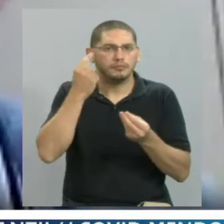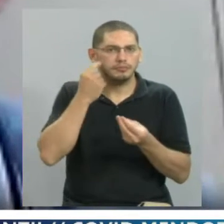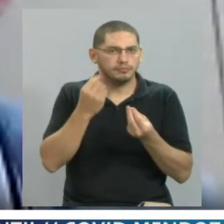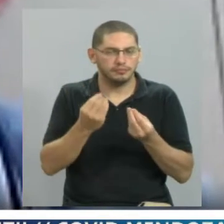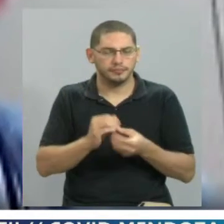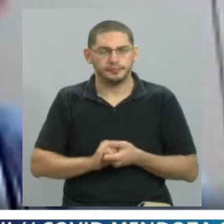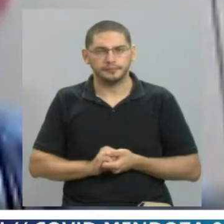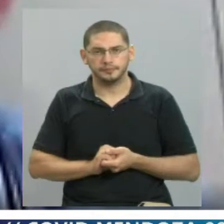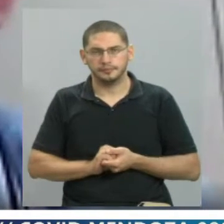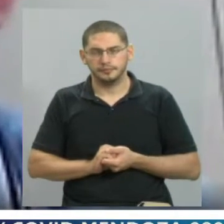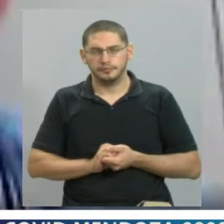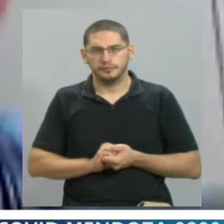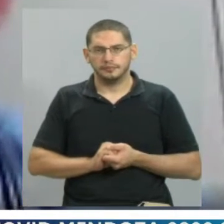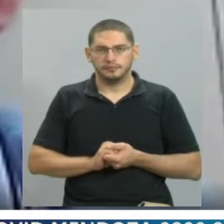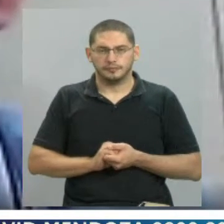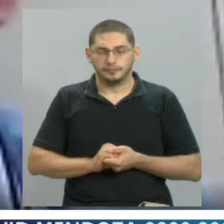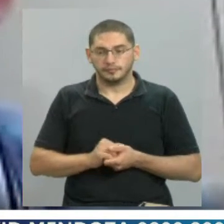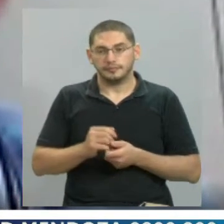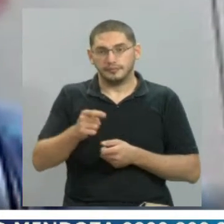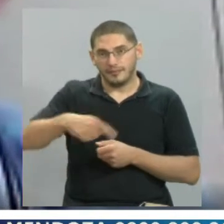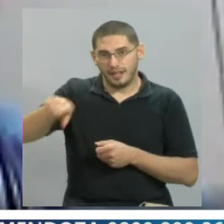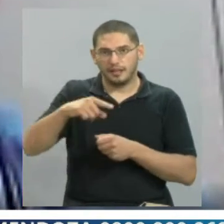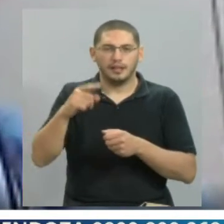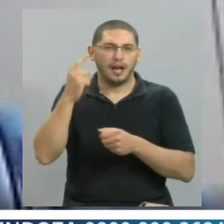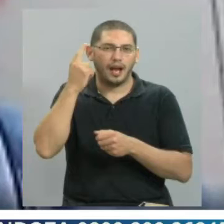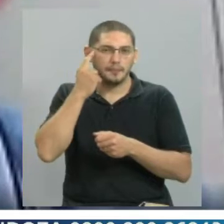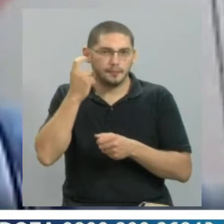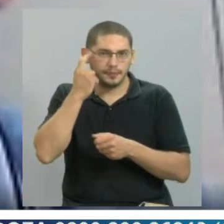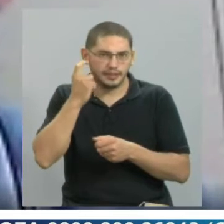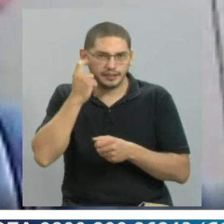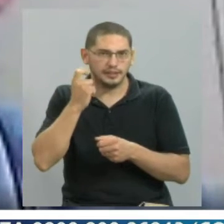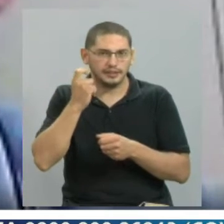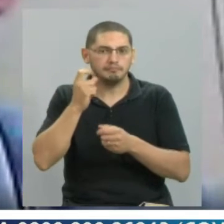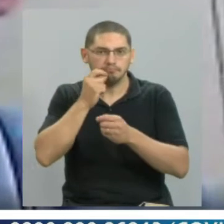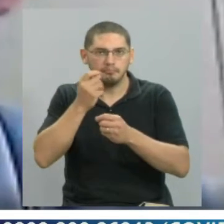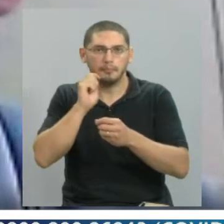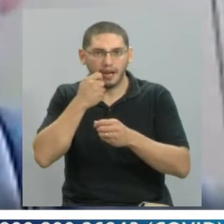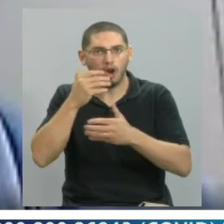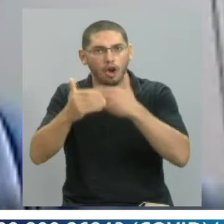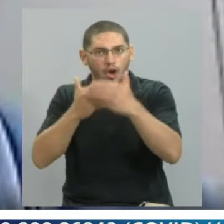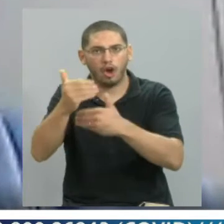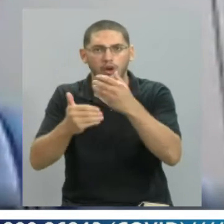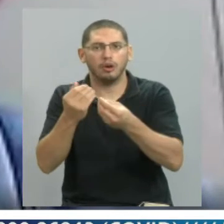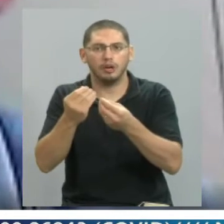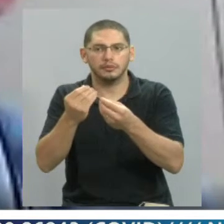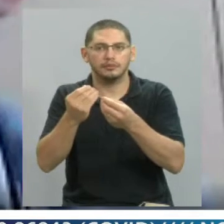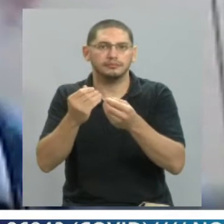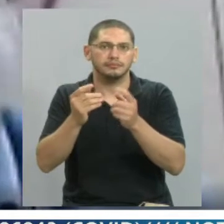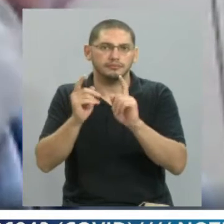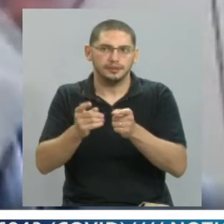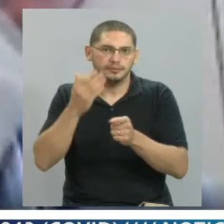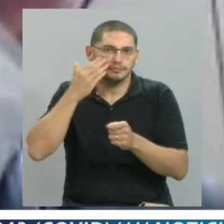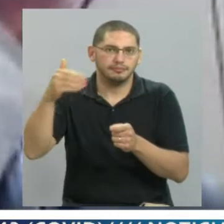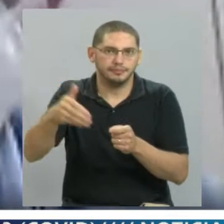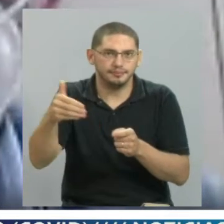Obviamente el perjuicio desde el aprendizaje va a ser menor cuanto menor sea el tiempo de ausencia de presencialidad. O